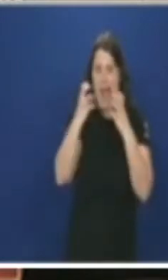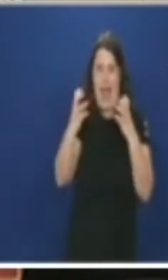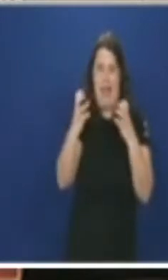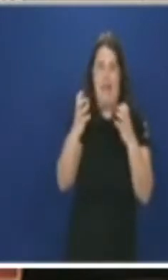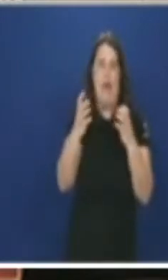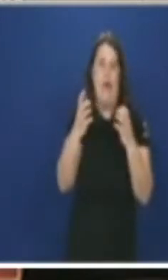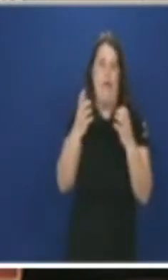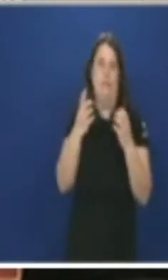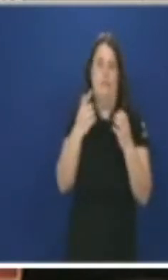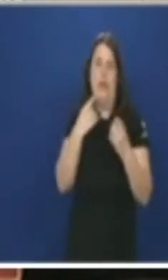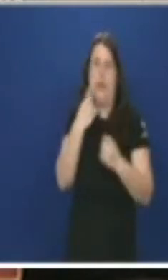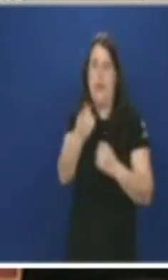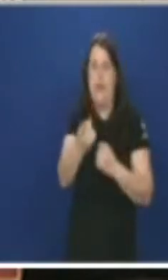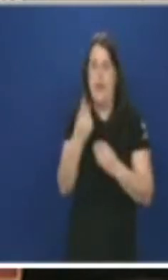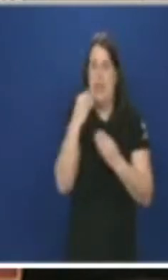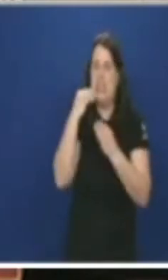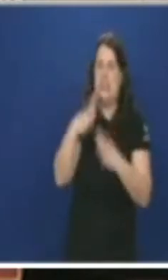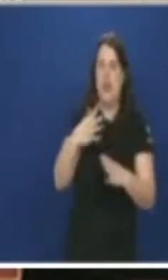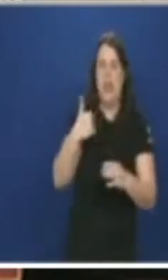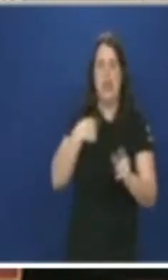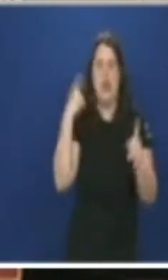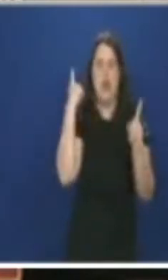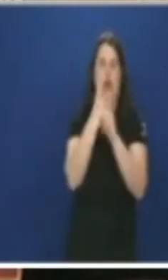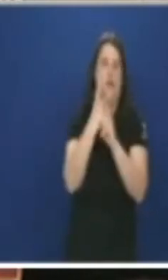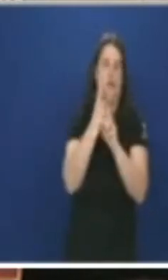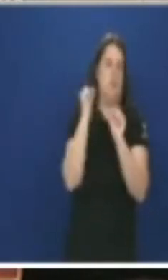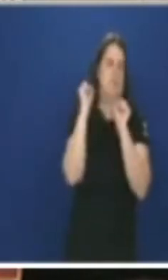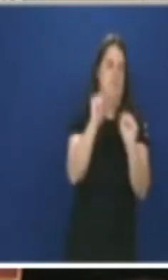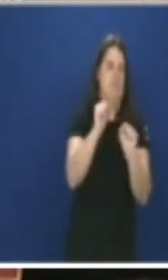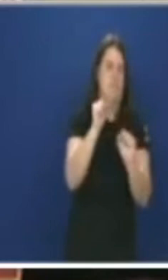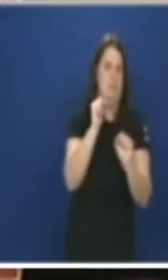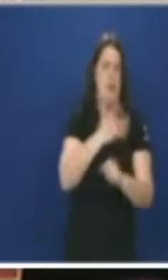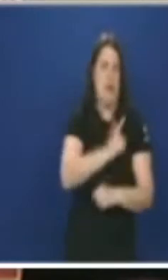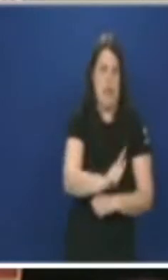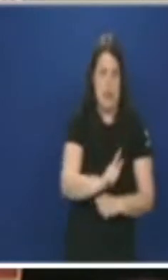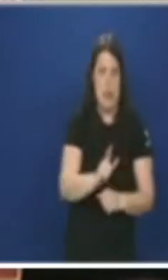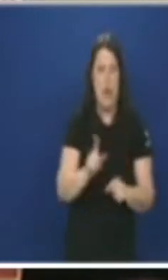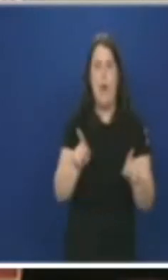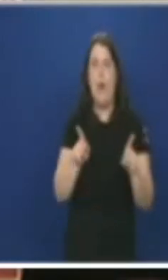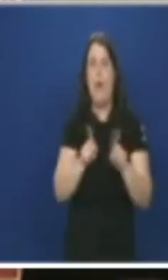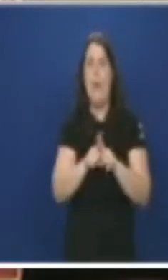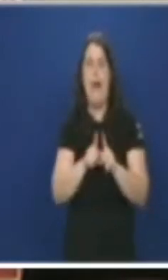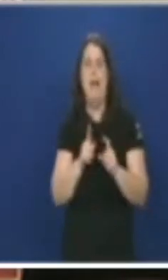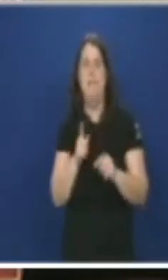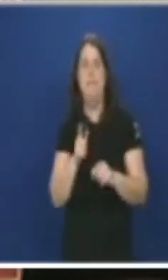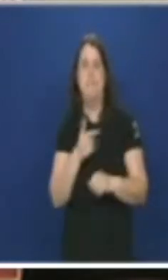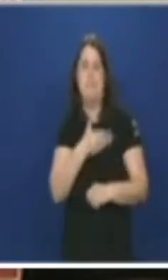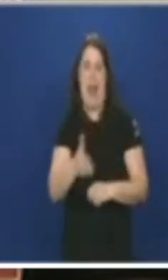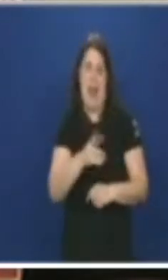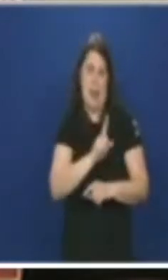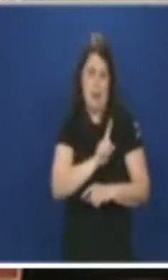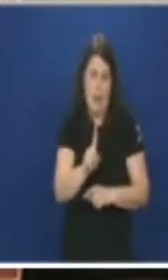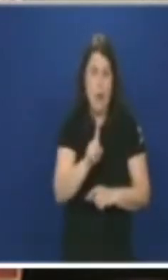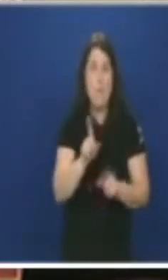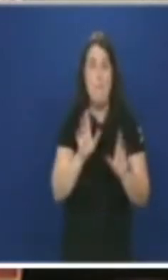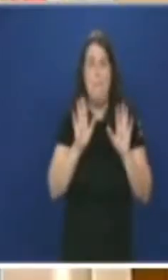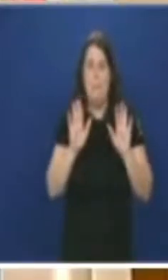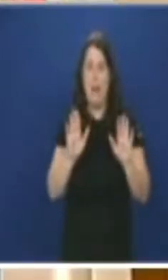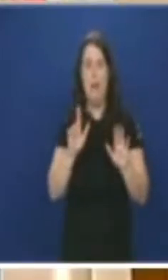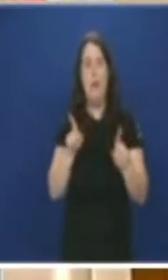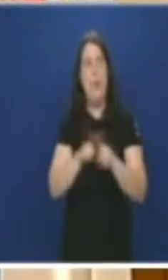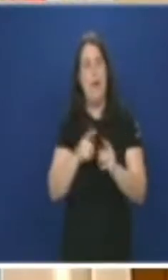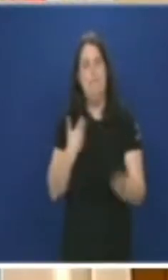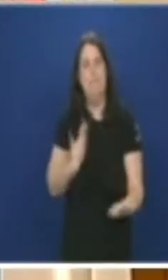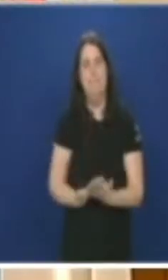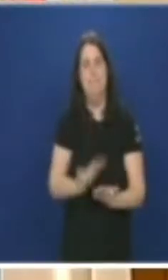e o renego da historia. Non era un exabruto, era simplemente a constatación